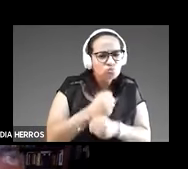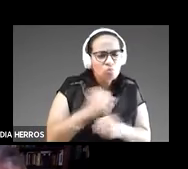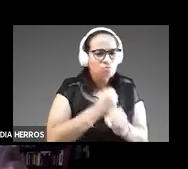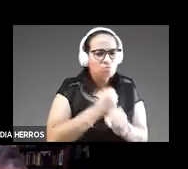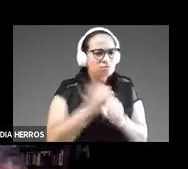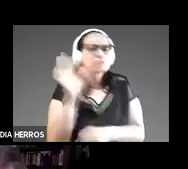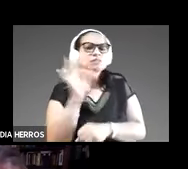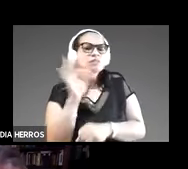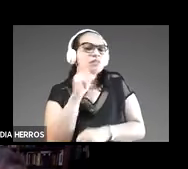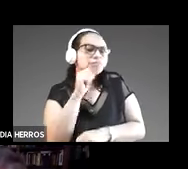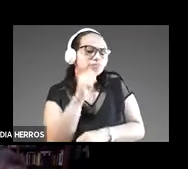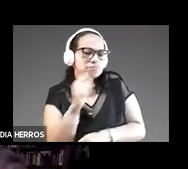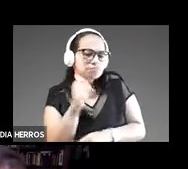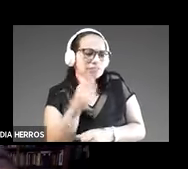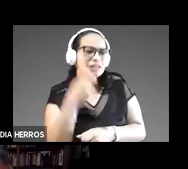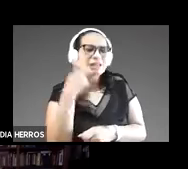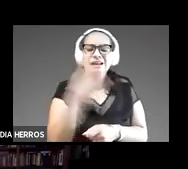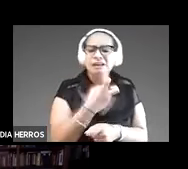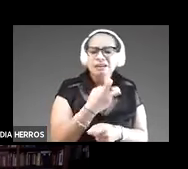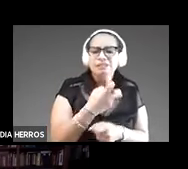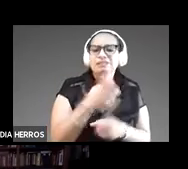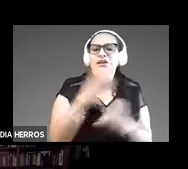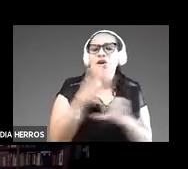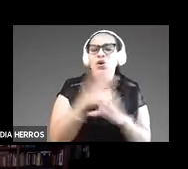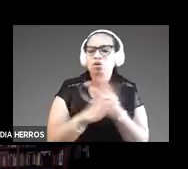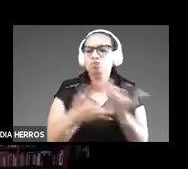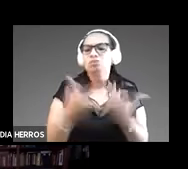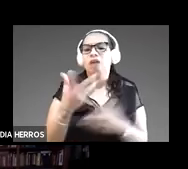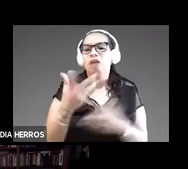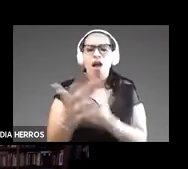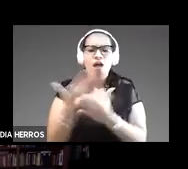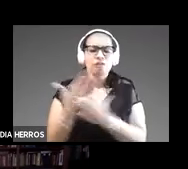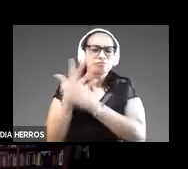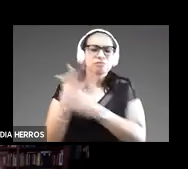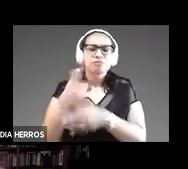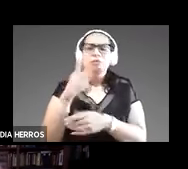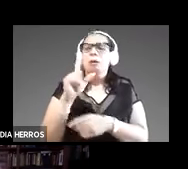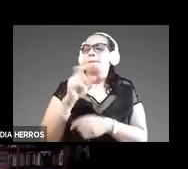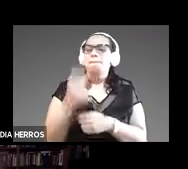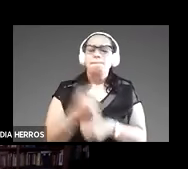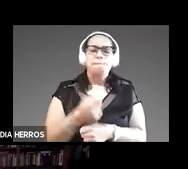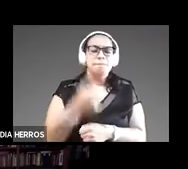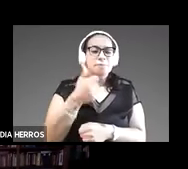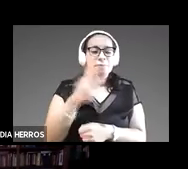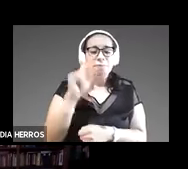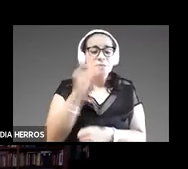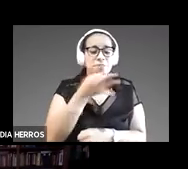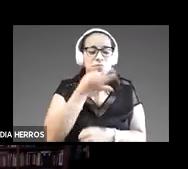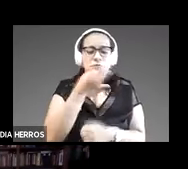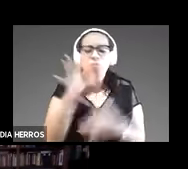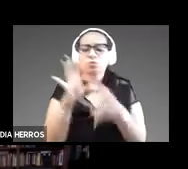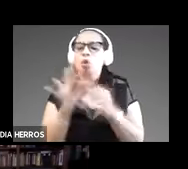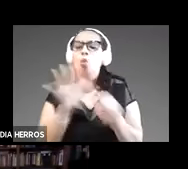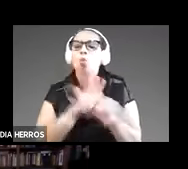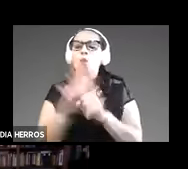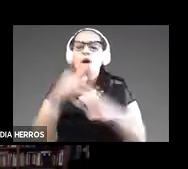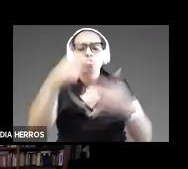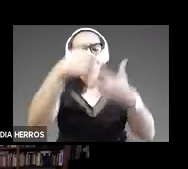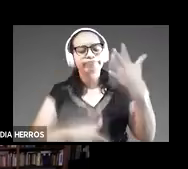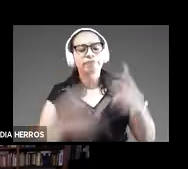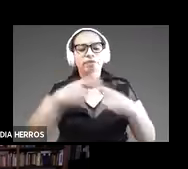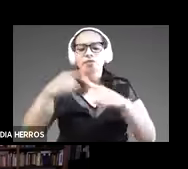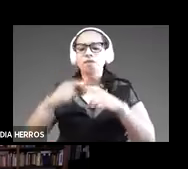grandes acciones que nos decían es, nada más van a decirles en los primeros 20 minutos cuáles son los tipos de violencias. Sí, es que ya las